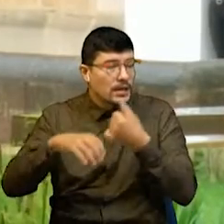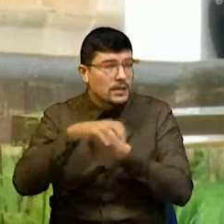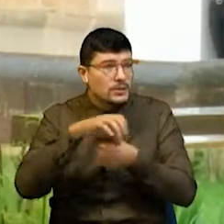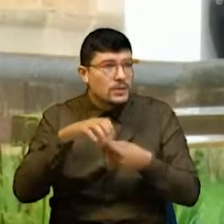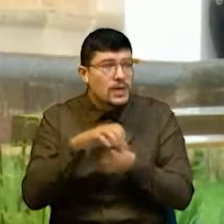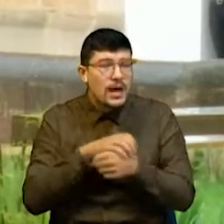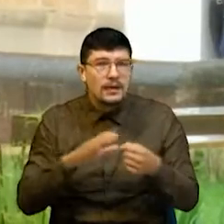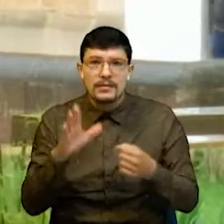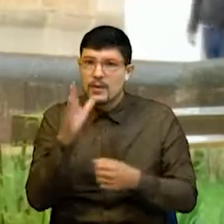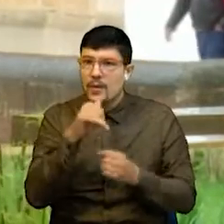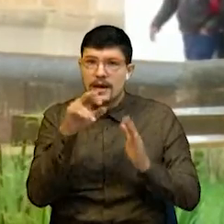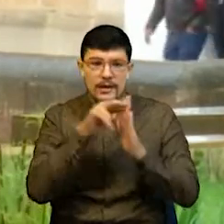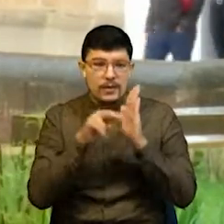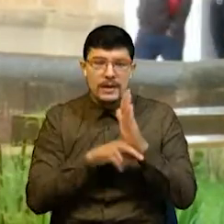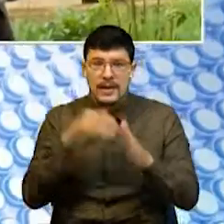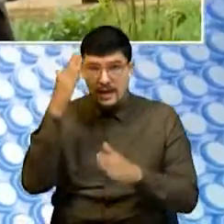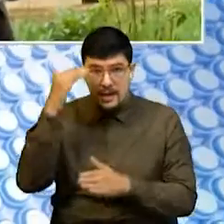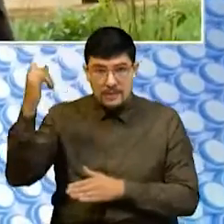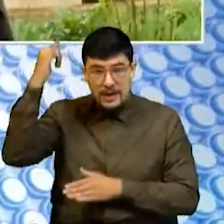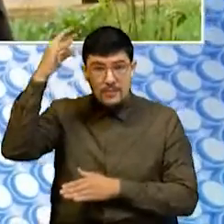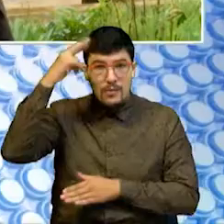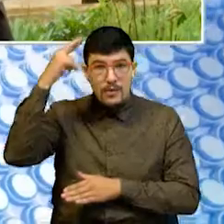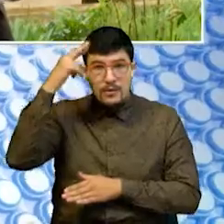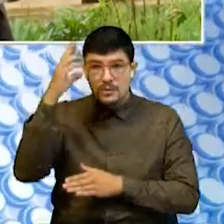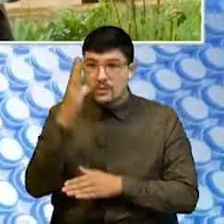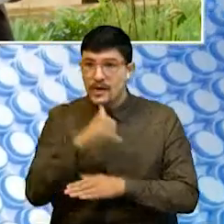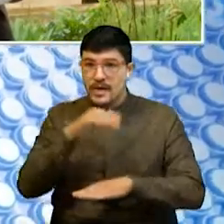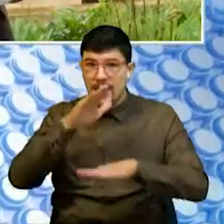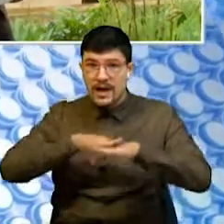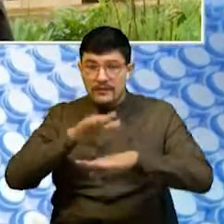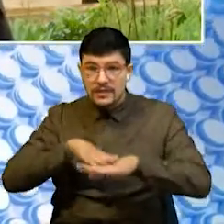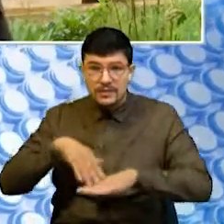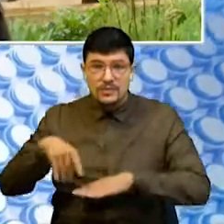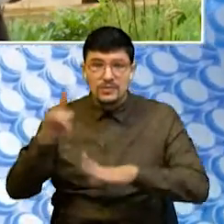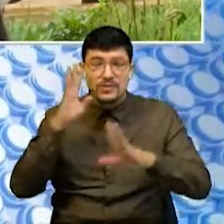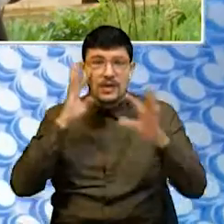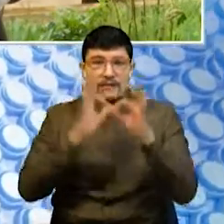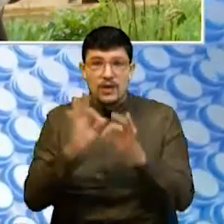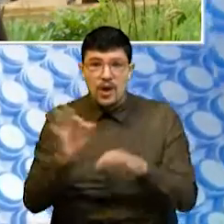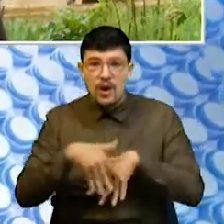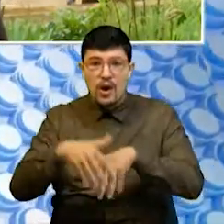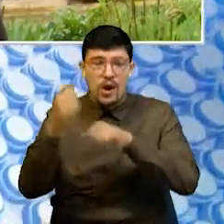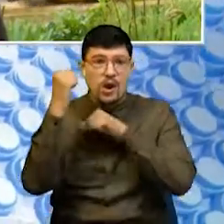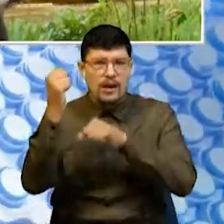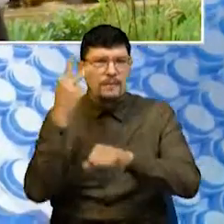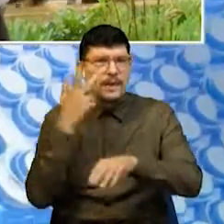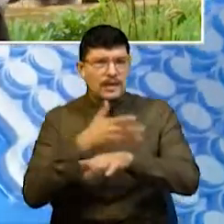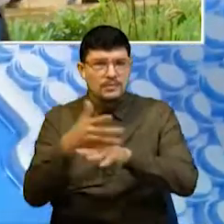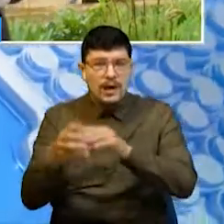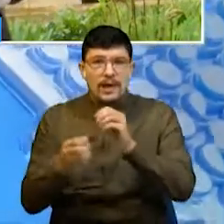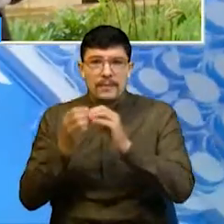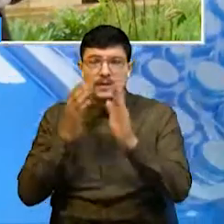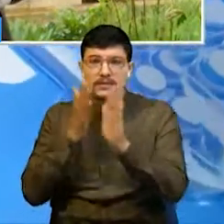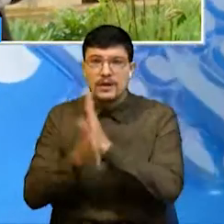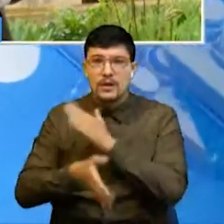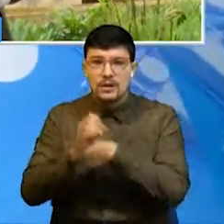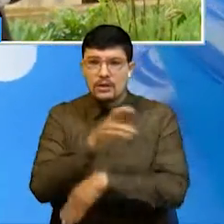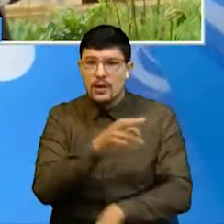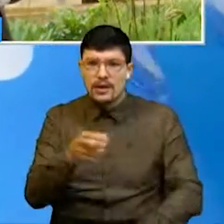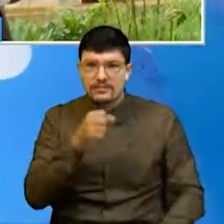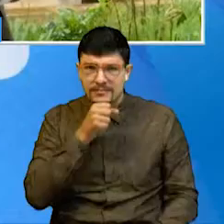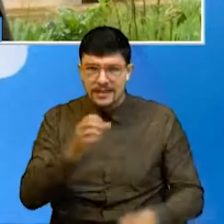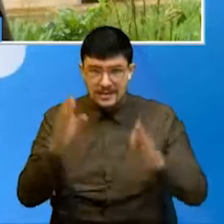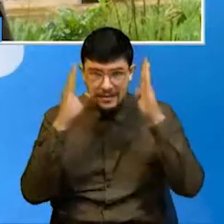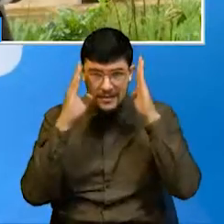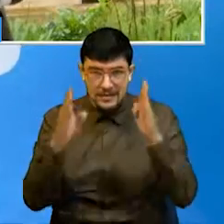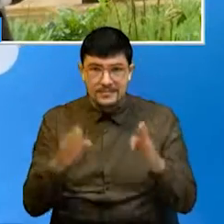en anormalidad académica. Por ahora no hay anuncios de concentraciones ni manifestaciones. Nosotros vamos a continuar atentos al desarrollo de